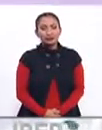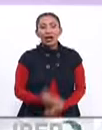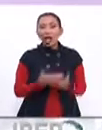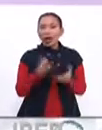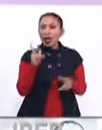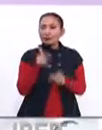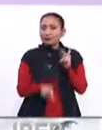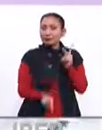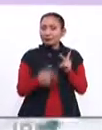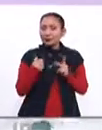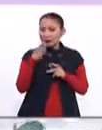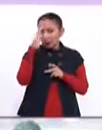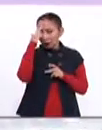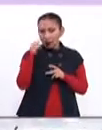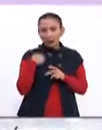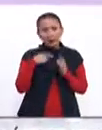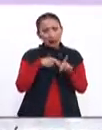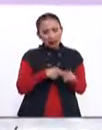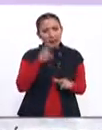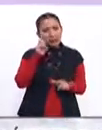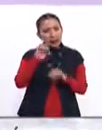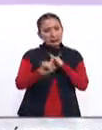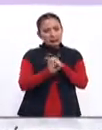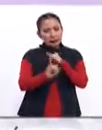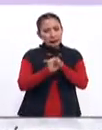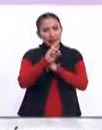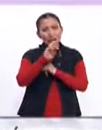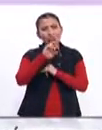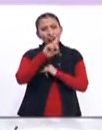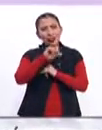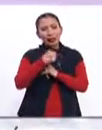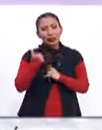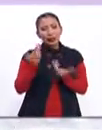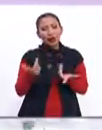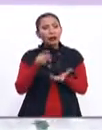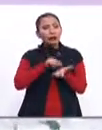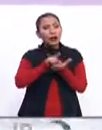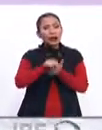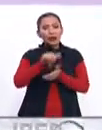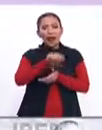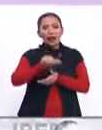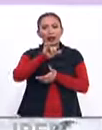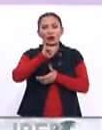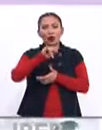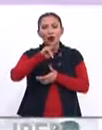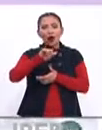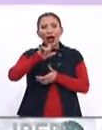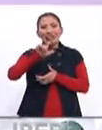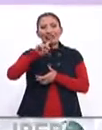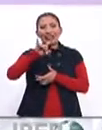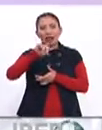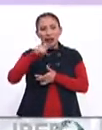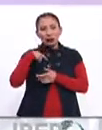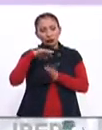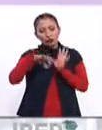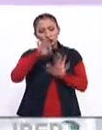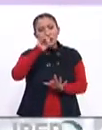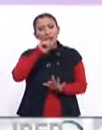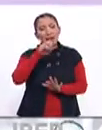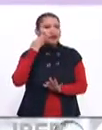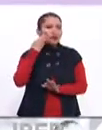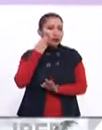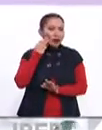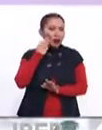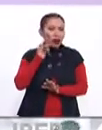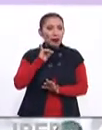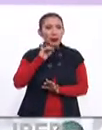Vamos a hacer una breve pausa. Recuerde que puede seguirnos a través de las redes sociales. Estamos en Twitter como @IberoAlDía y nos encuentran en